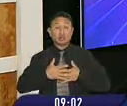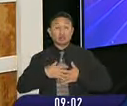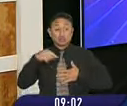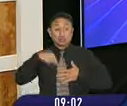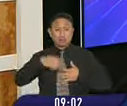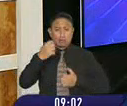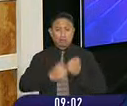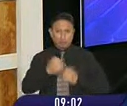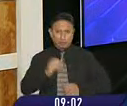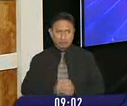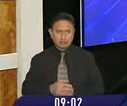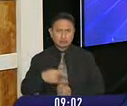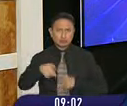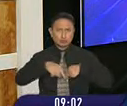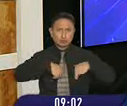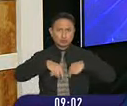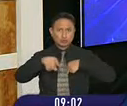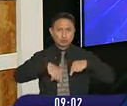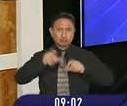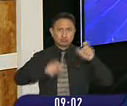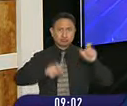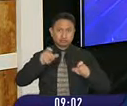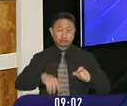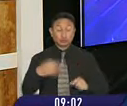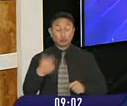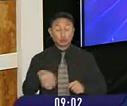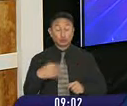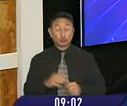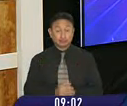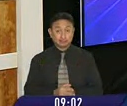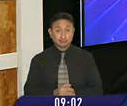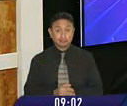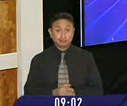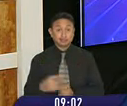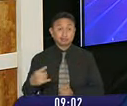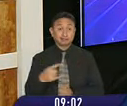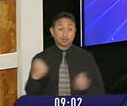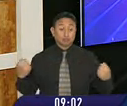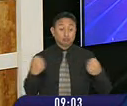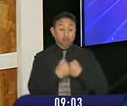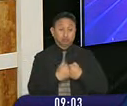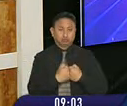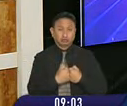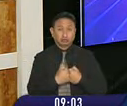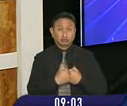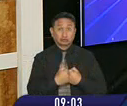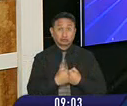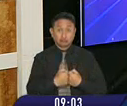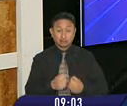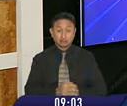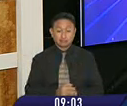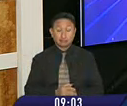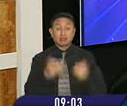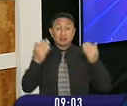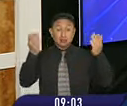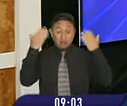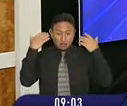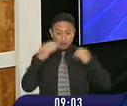de problemas con los transportes de pasajeros que se dan y se chocan contra las viviendas, en Guayaquil